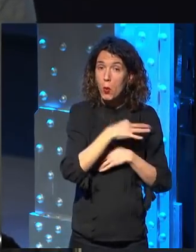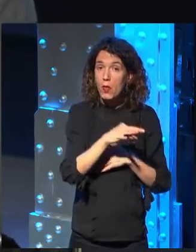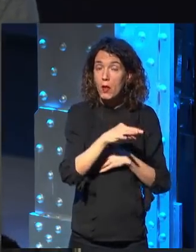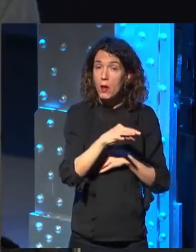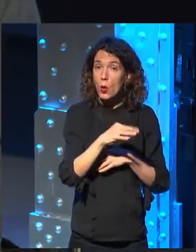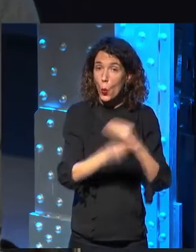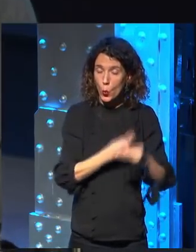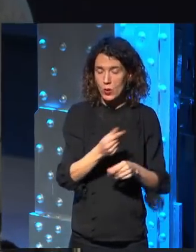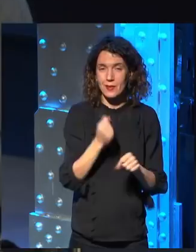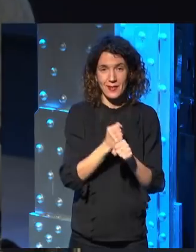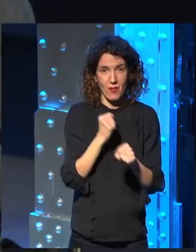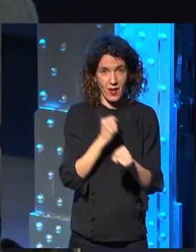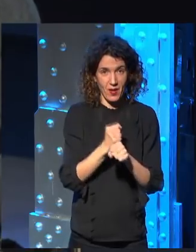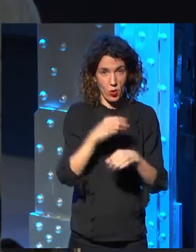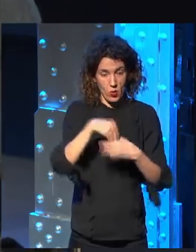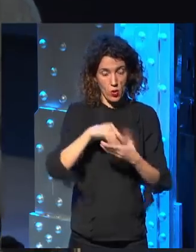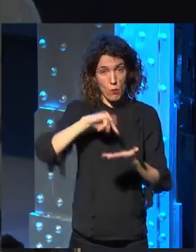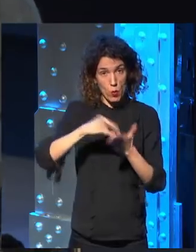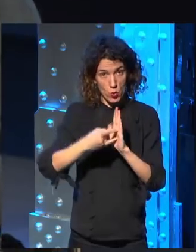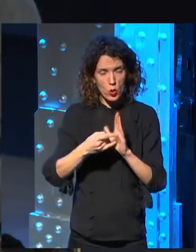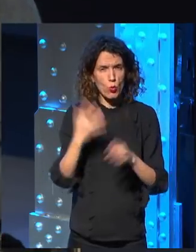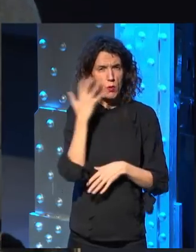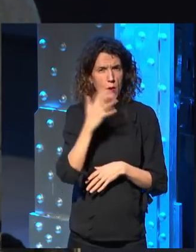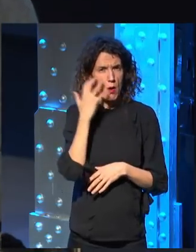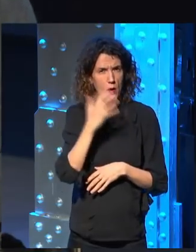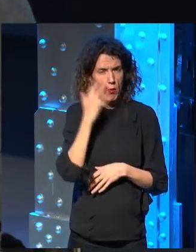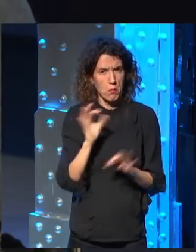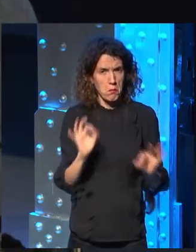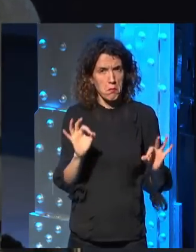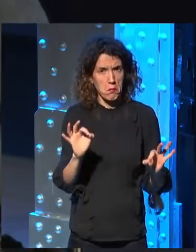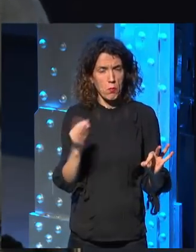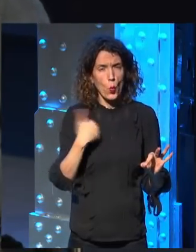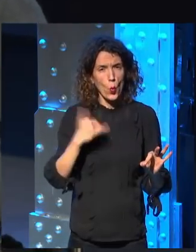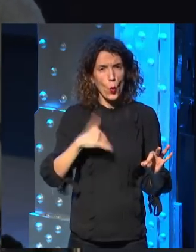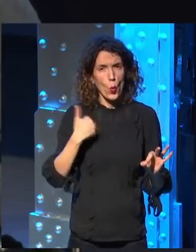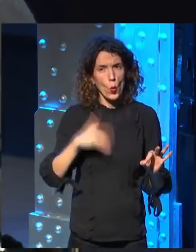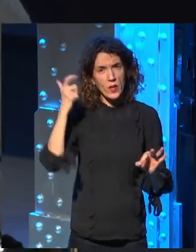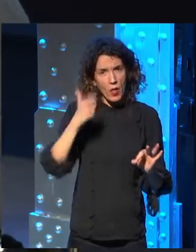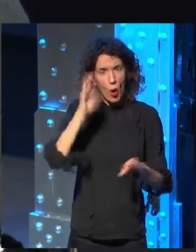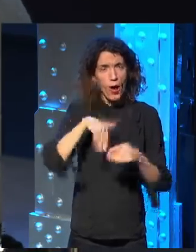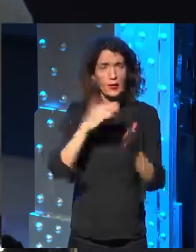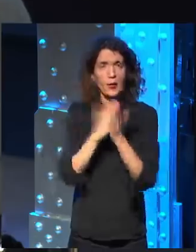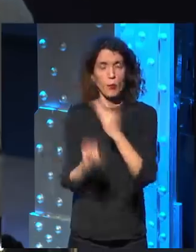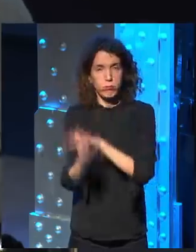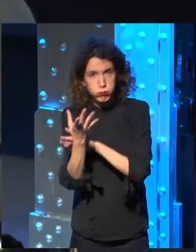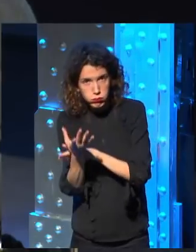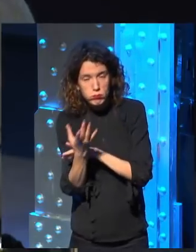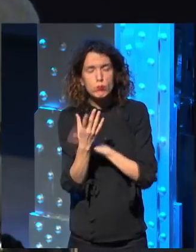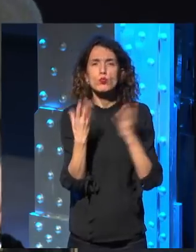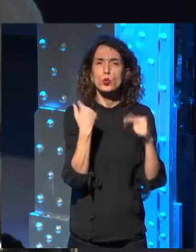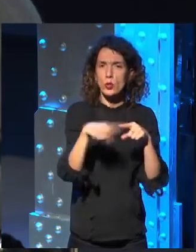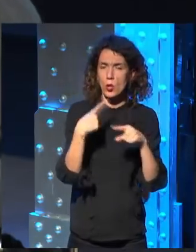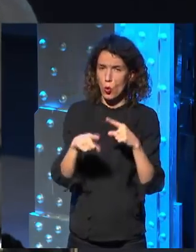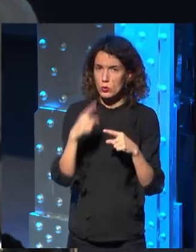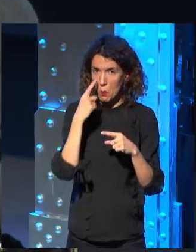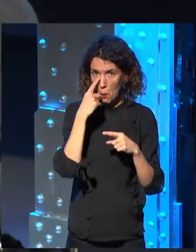cuando estaba trabajando en este proyecto tan raro que tardó mucho en ser un libro, ¿no? Eran muchas cosas,